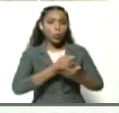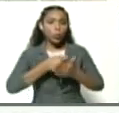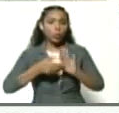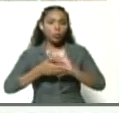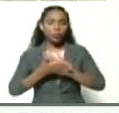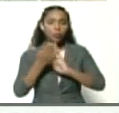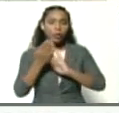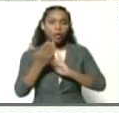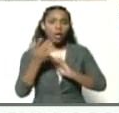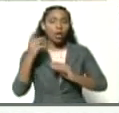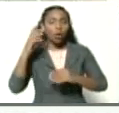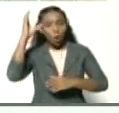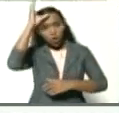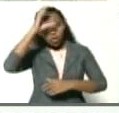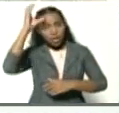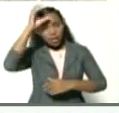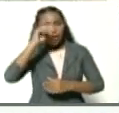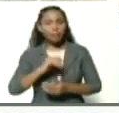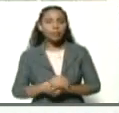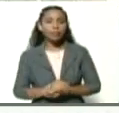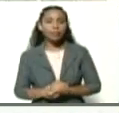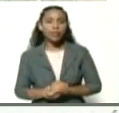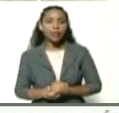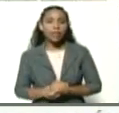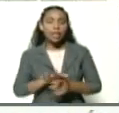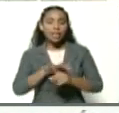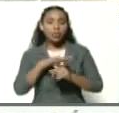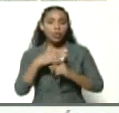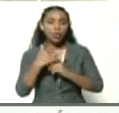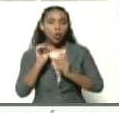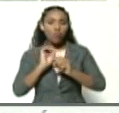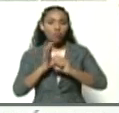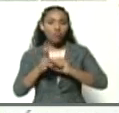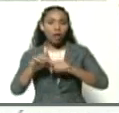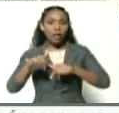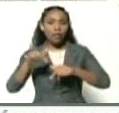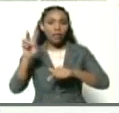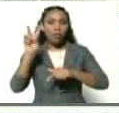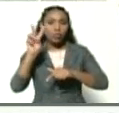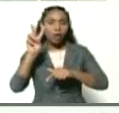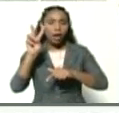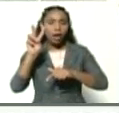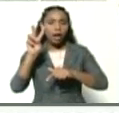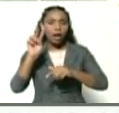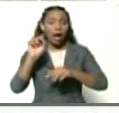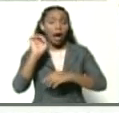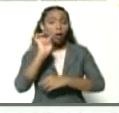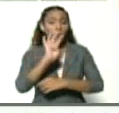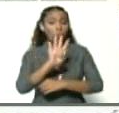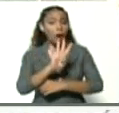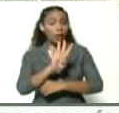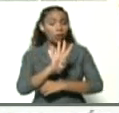cosechar conciencia. Situación del COVID en Venezuela al